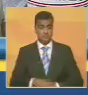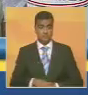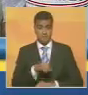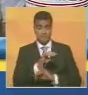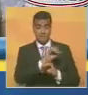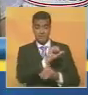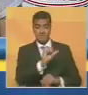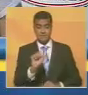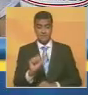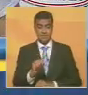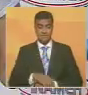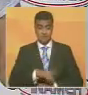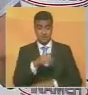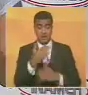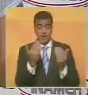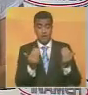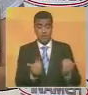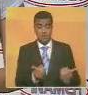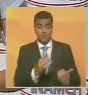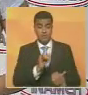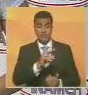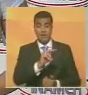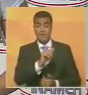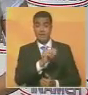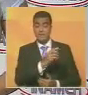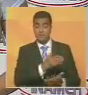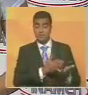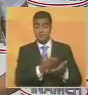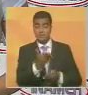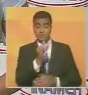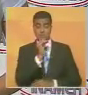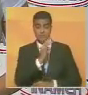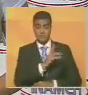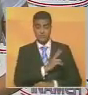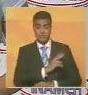este fin de semana. Es nuestro aporte desde el INAMET. Continúen ustedes con más de la emisión estelar.